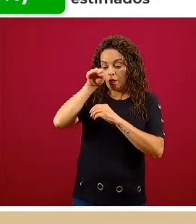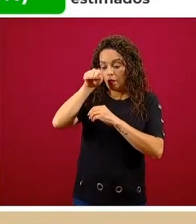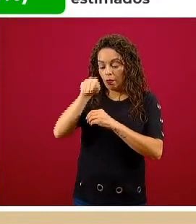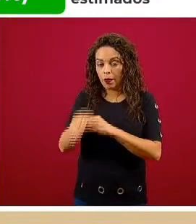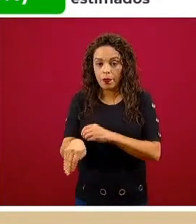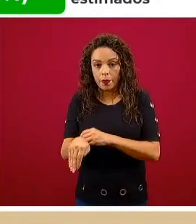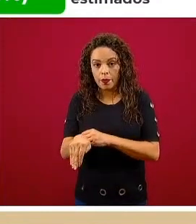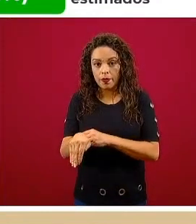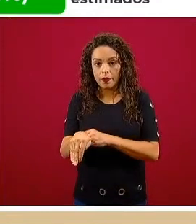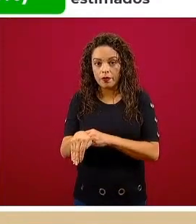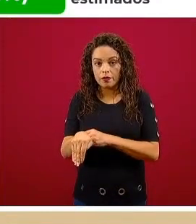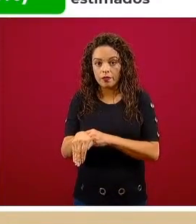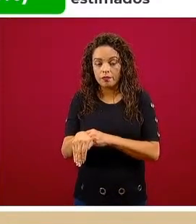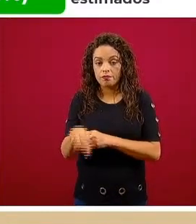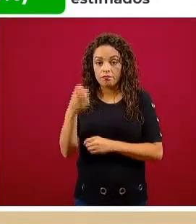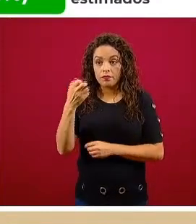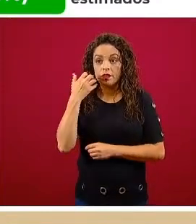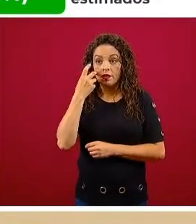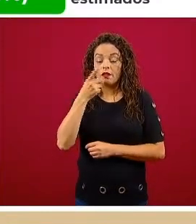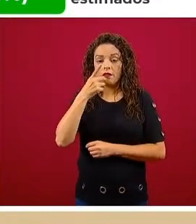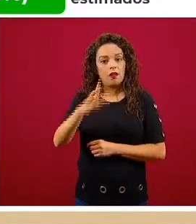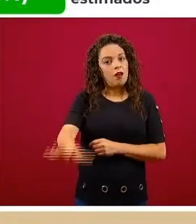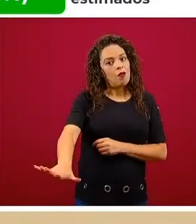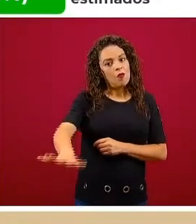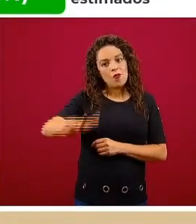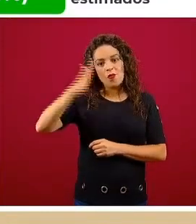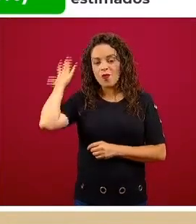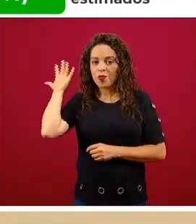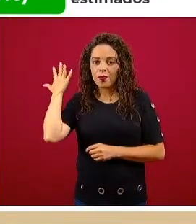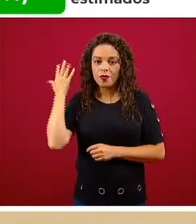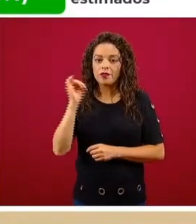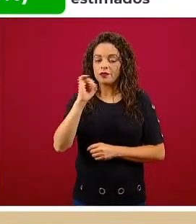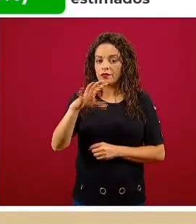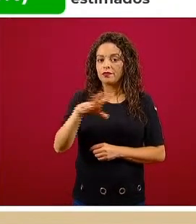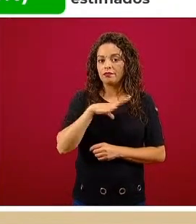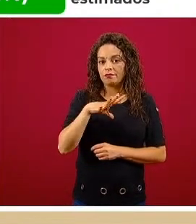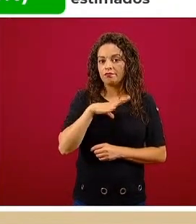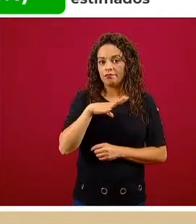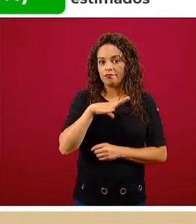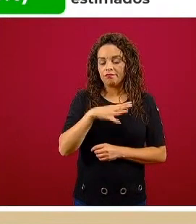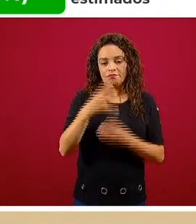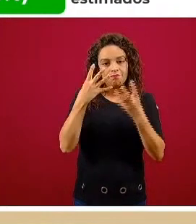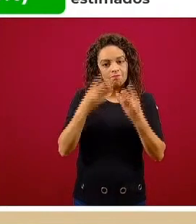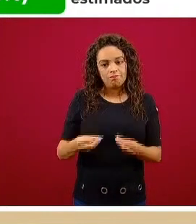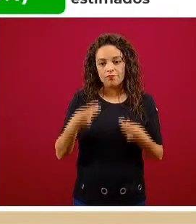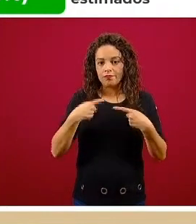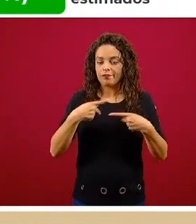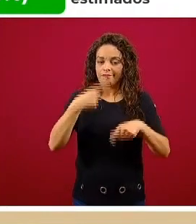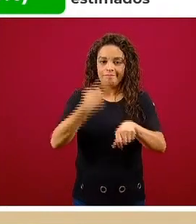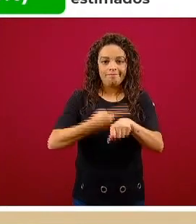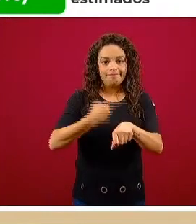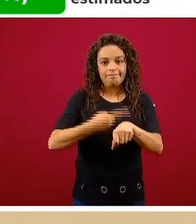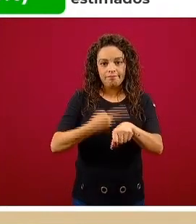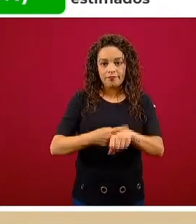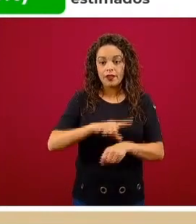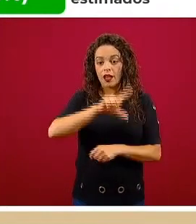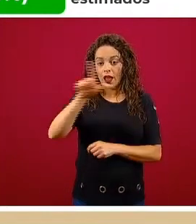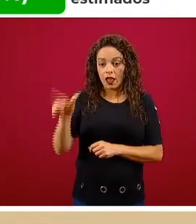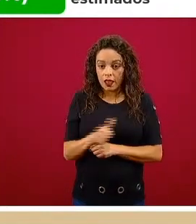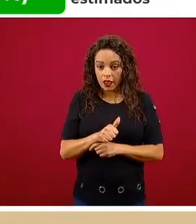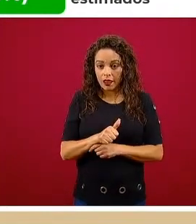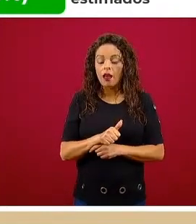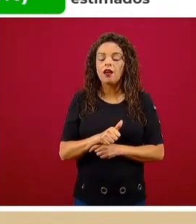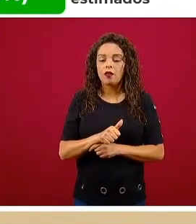hacia lo vertical, lo cual habla de una aceleración importante y presentación de casos, y luego viene ya un descenso un poco